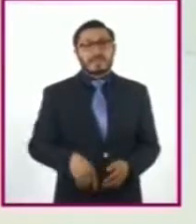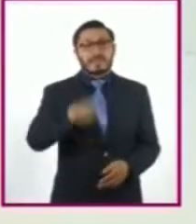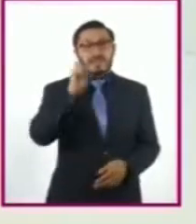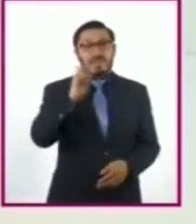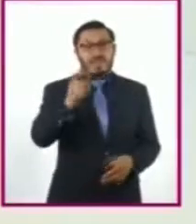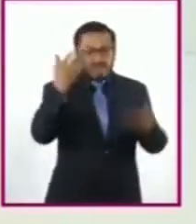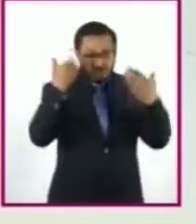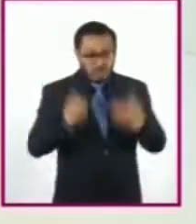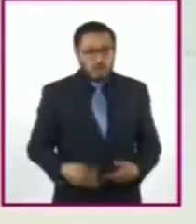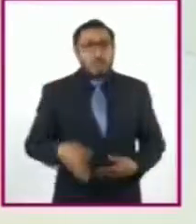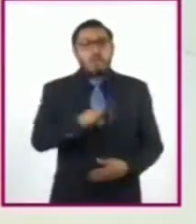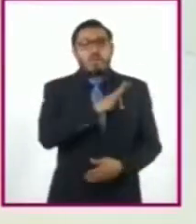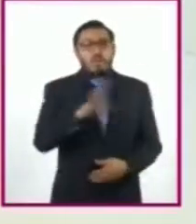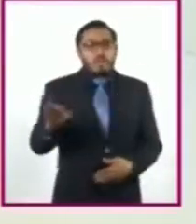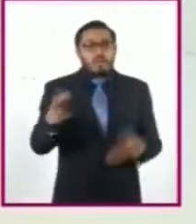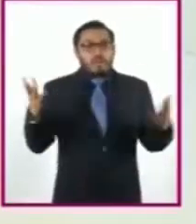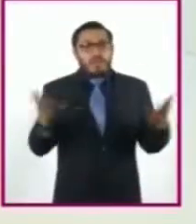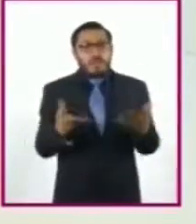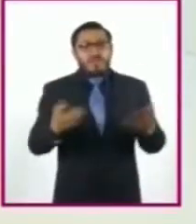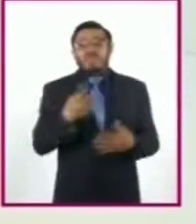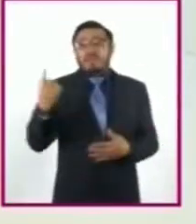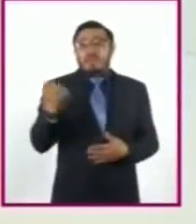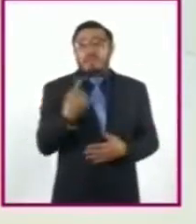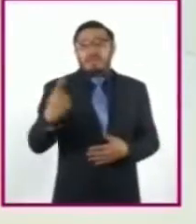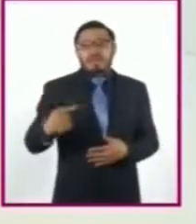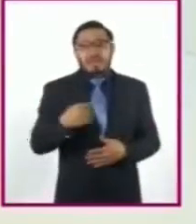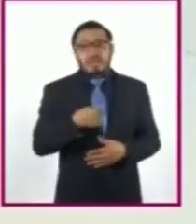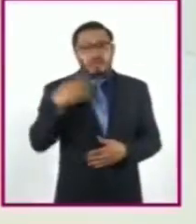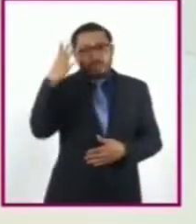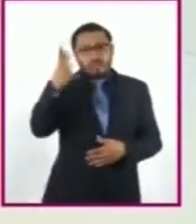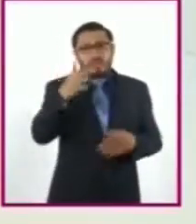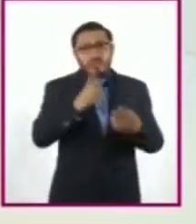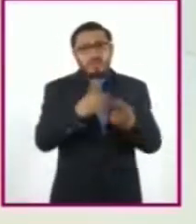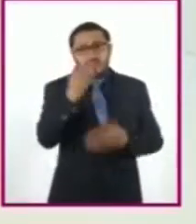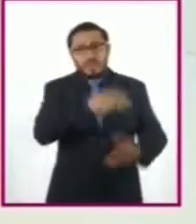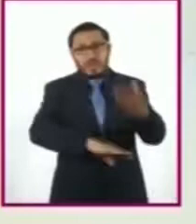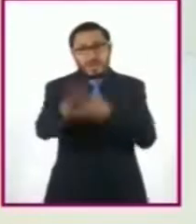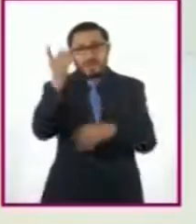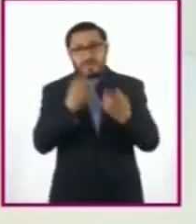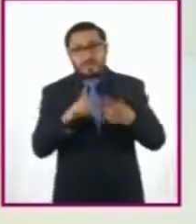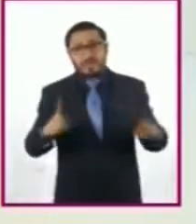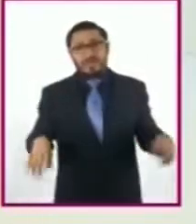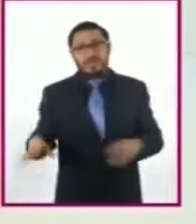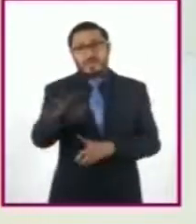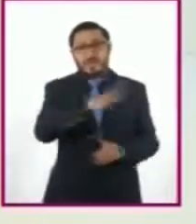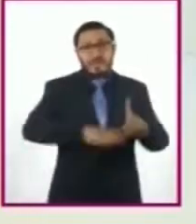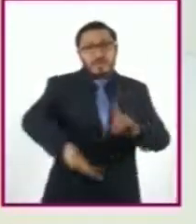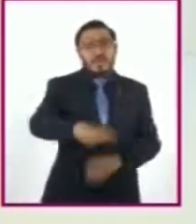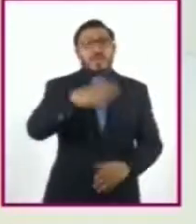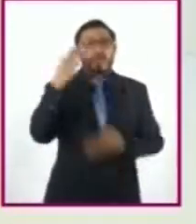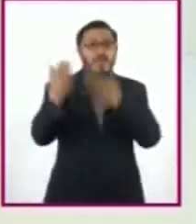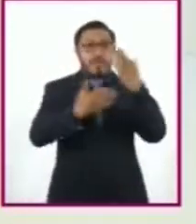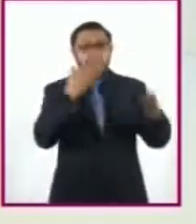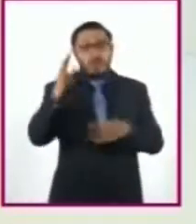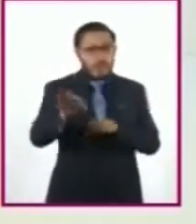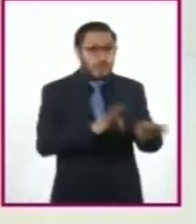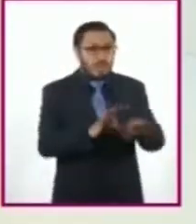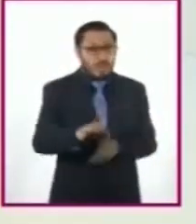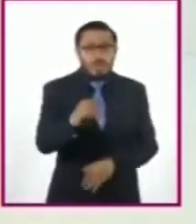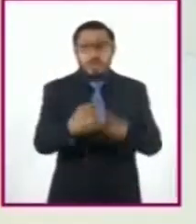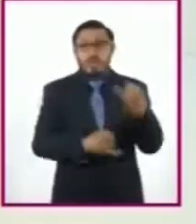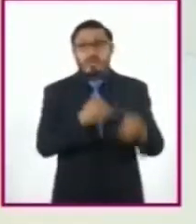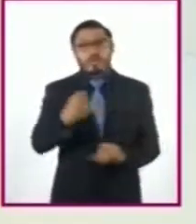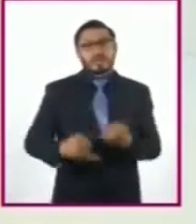capaz de hacer para desarrollarme con éxito en el ámbito de estudio, trabajo y